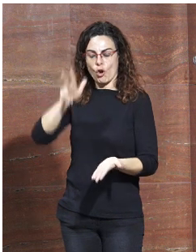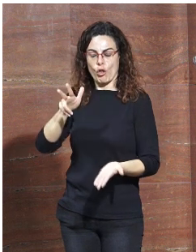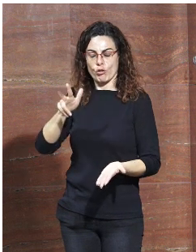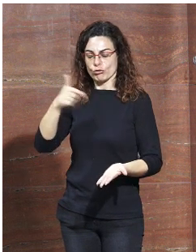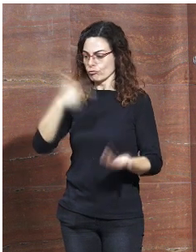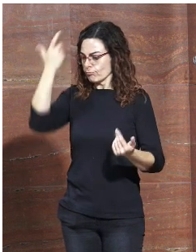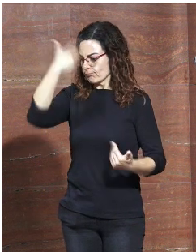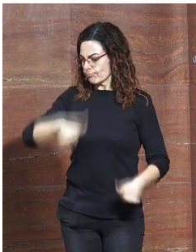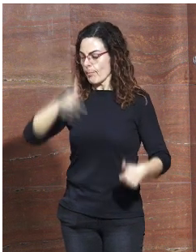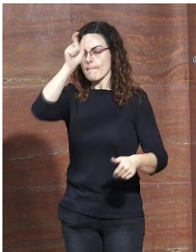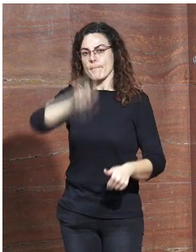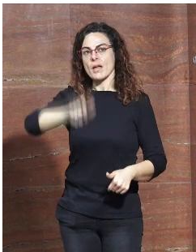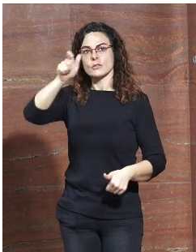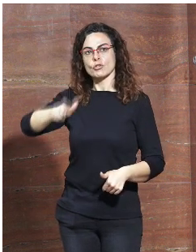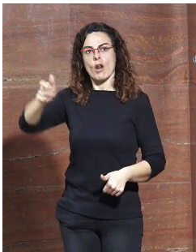como personas.